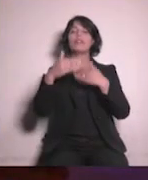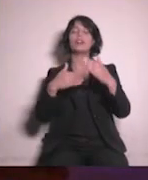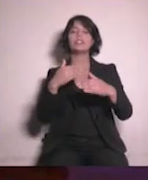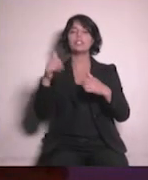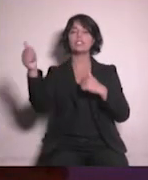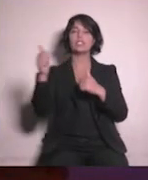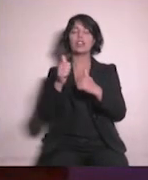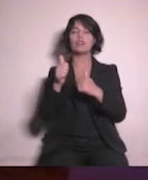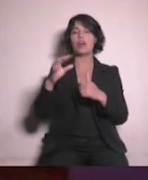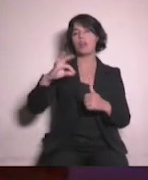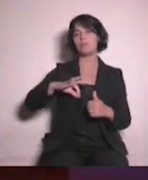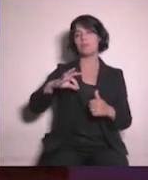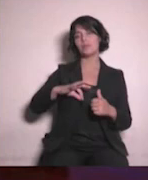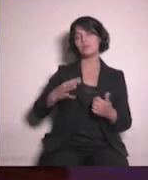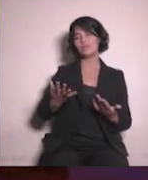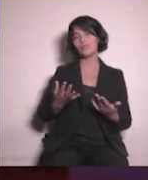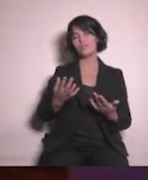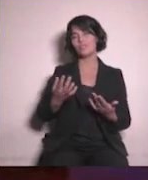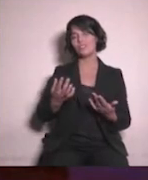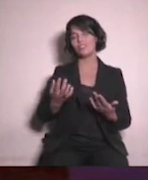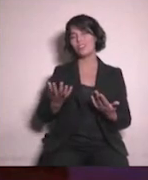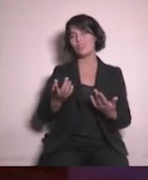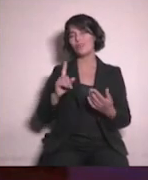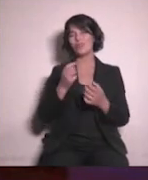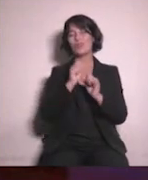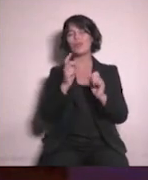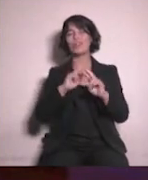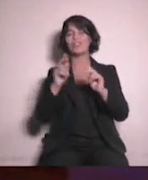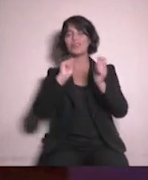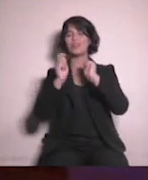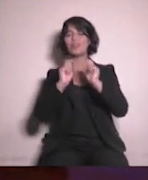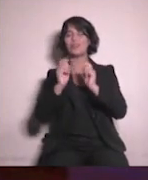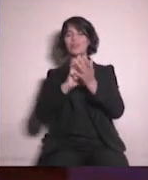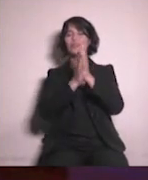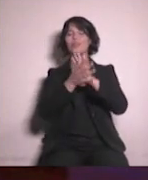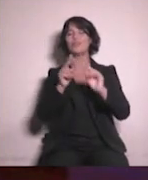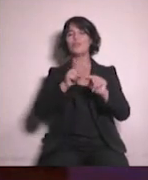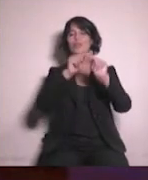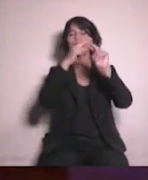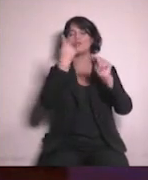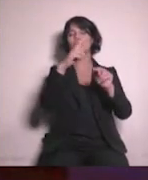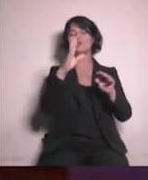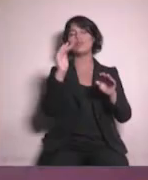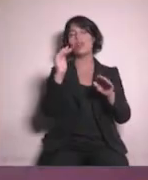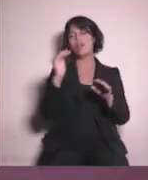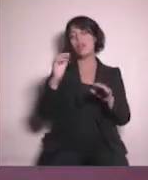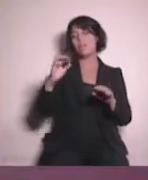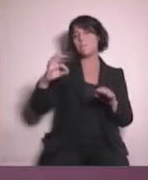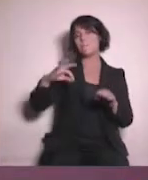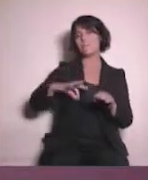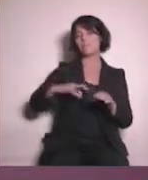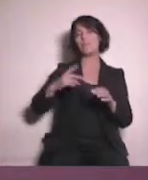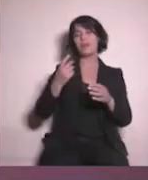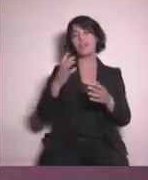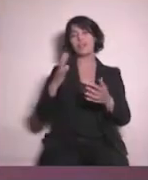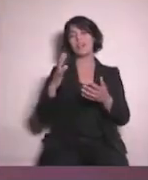pensión, ese riesgo no lo puede tomar. Uno no puede poner en riesgo todo el ahorro de la pensión por ganar un poco más en un año.